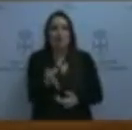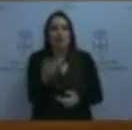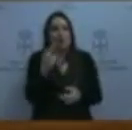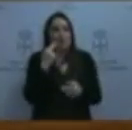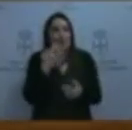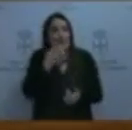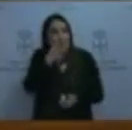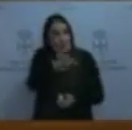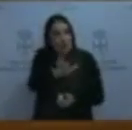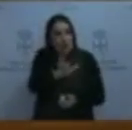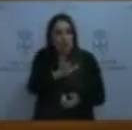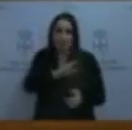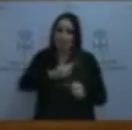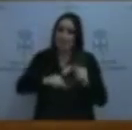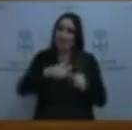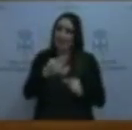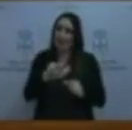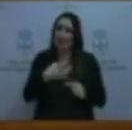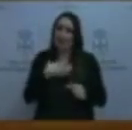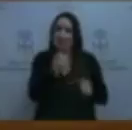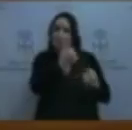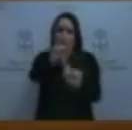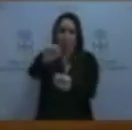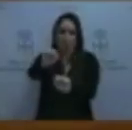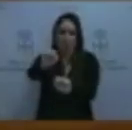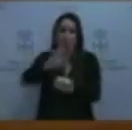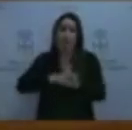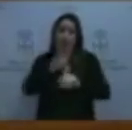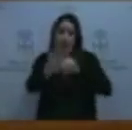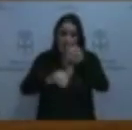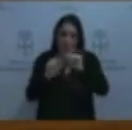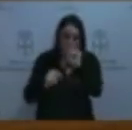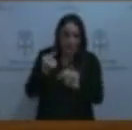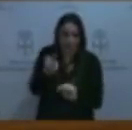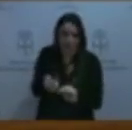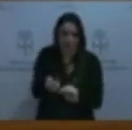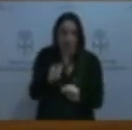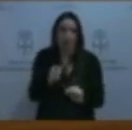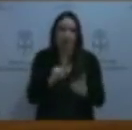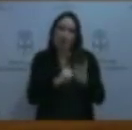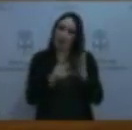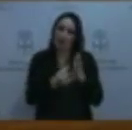denuncia se traduzca en una negativa para la siguiente convocatoria. Este es el método